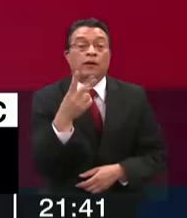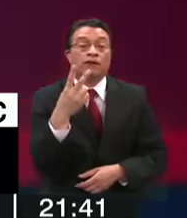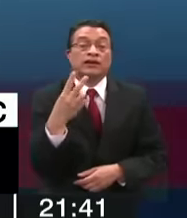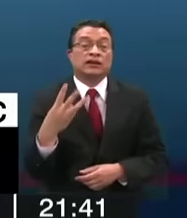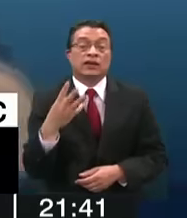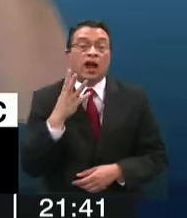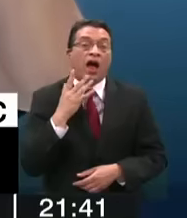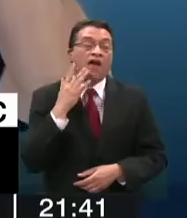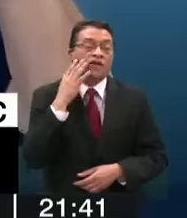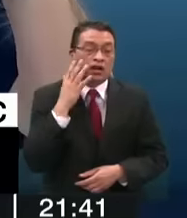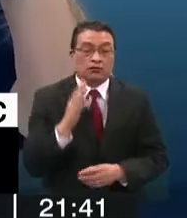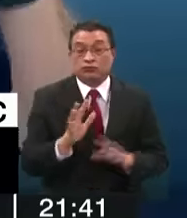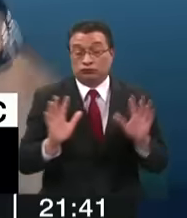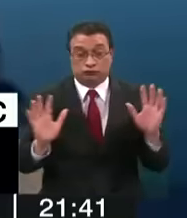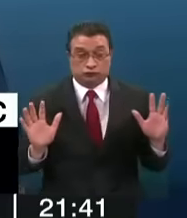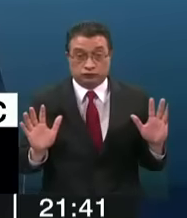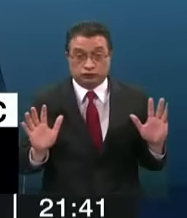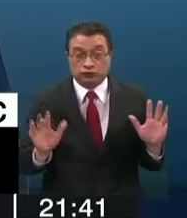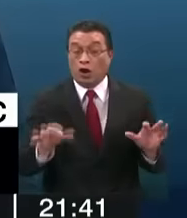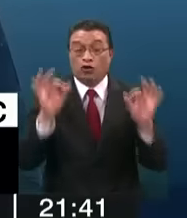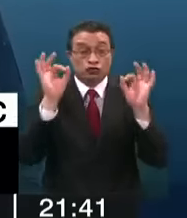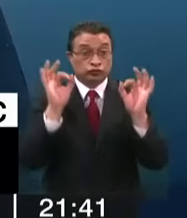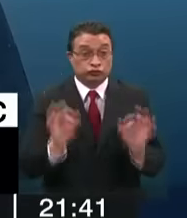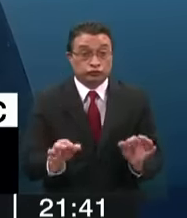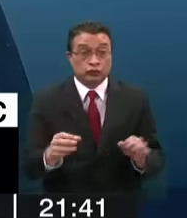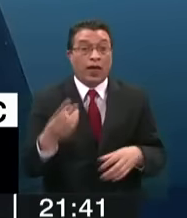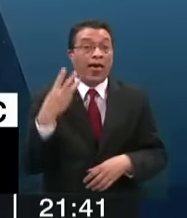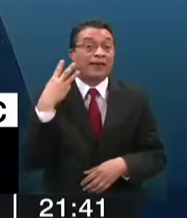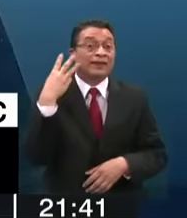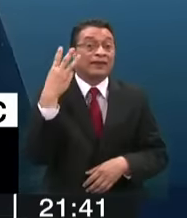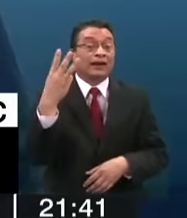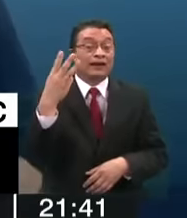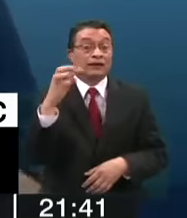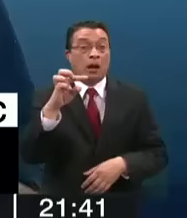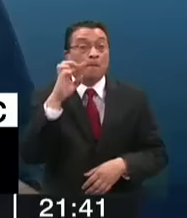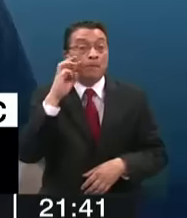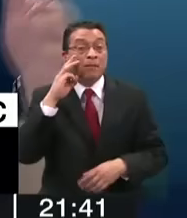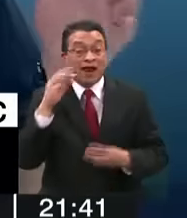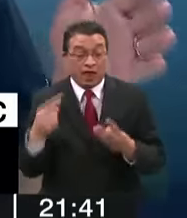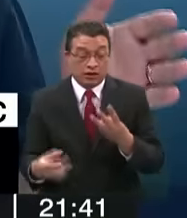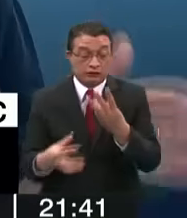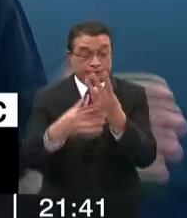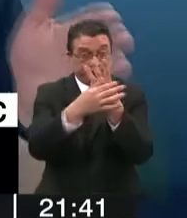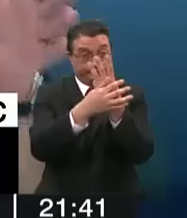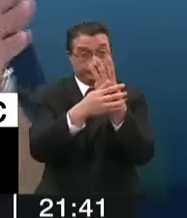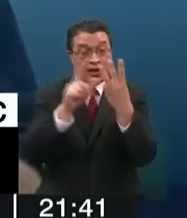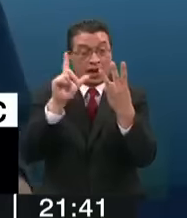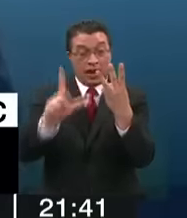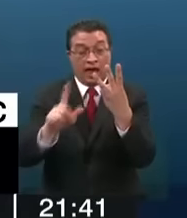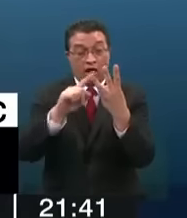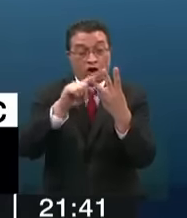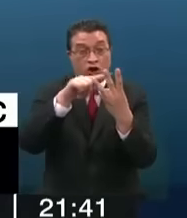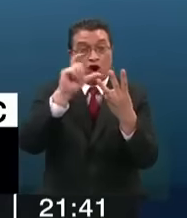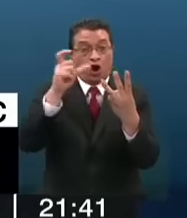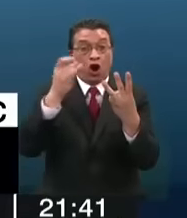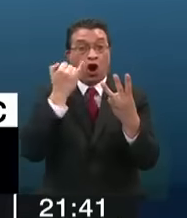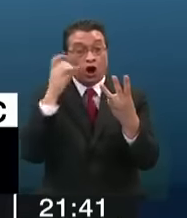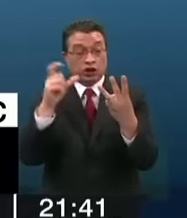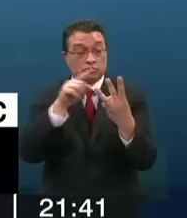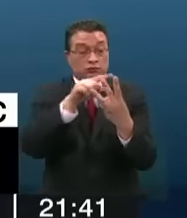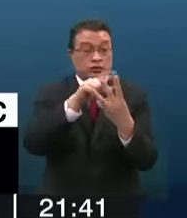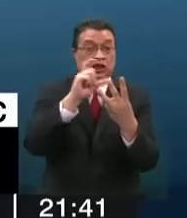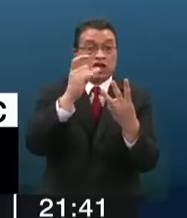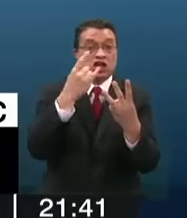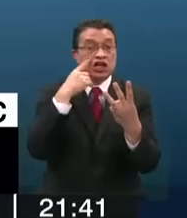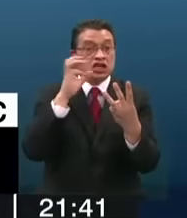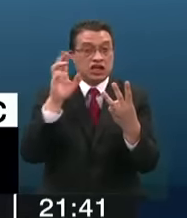abril. Pero lo concreto que vamos a tener, o tres candidatos a la primaria, los que te mencioné, Lagos, Goich, Guillé, o